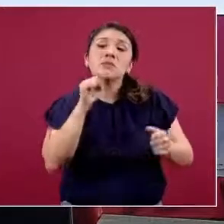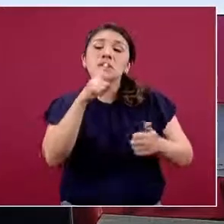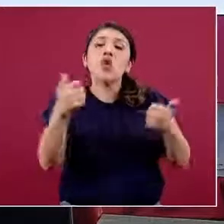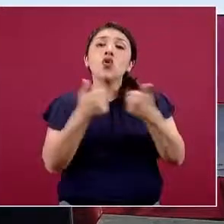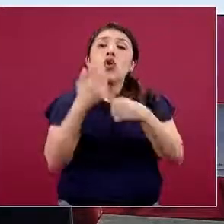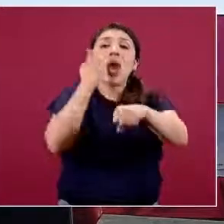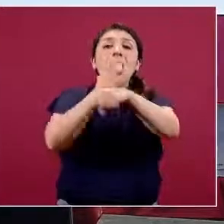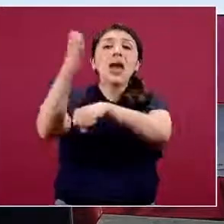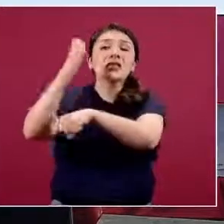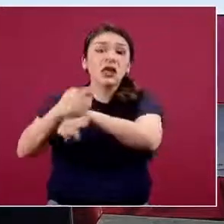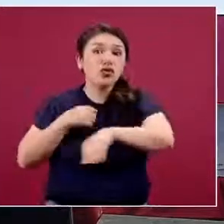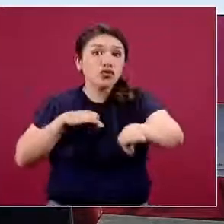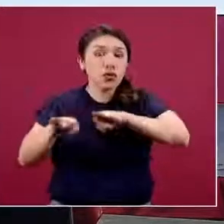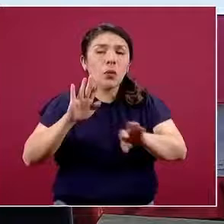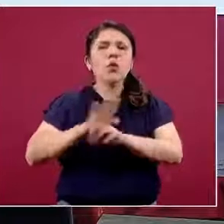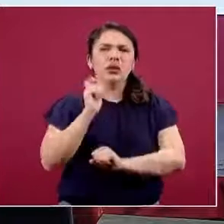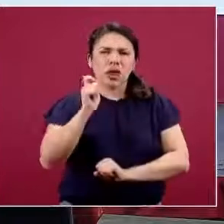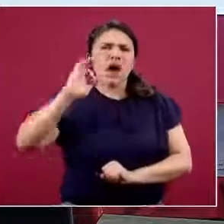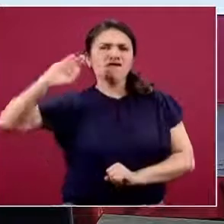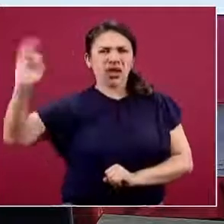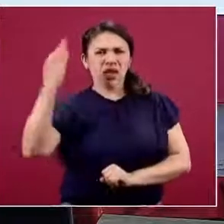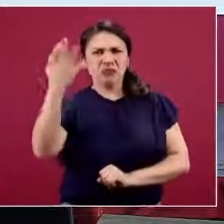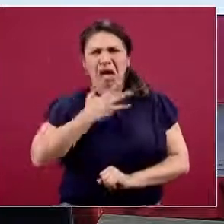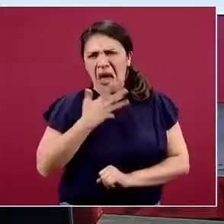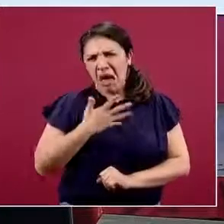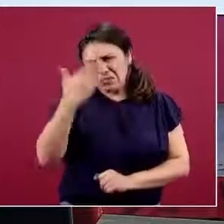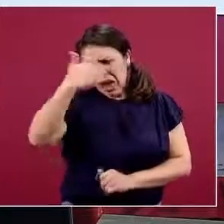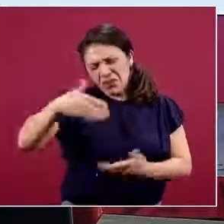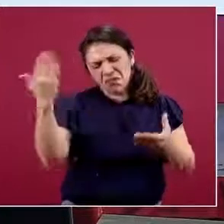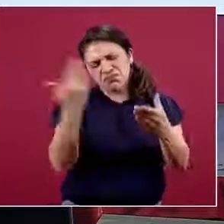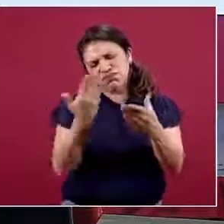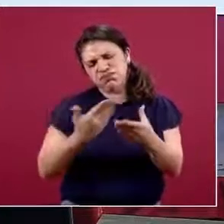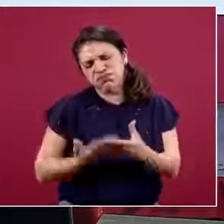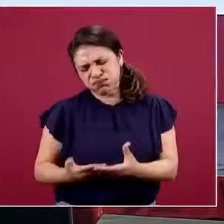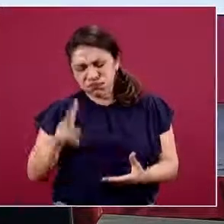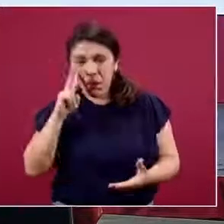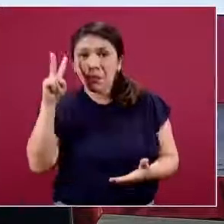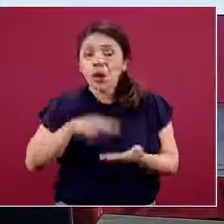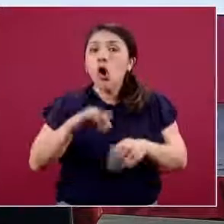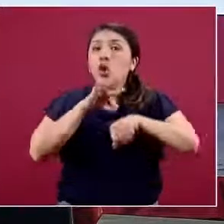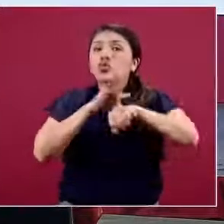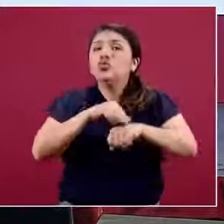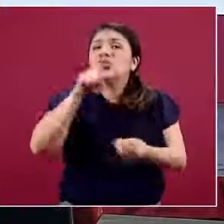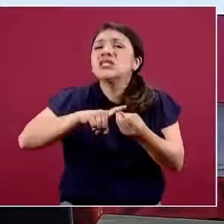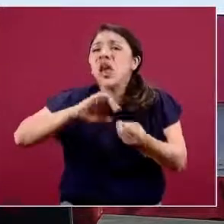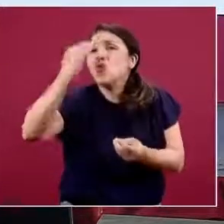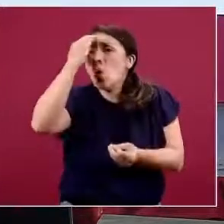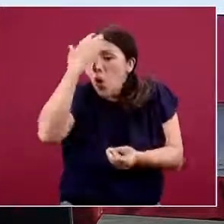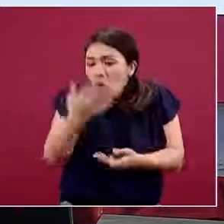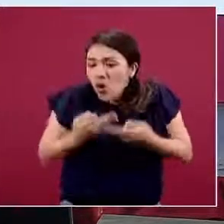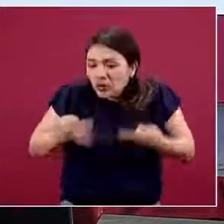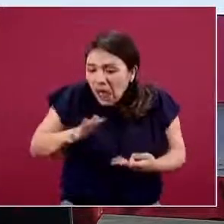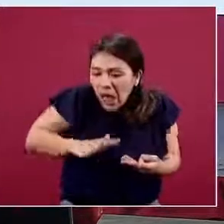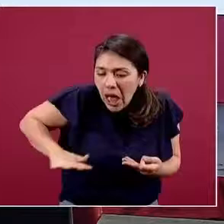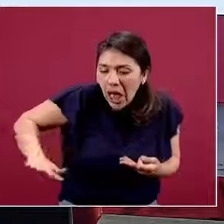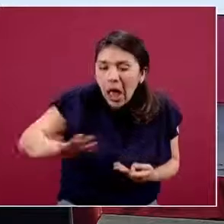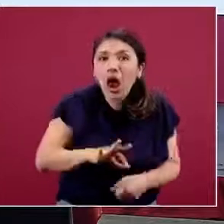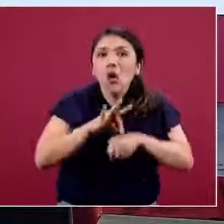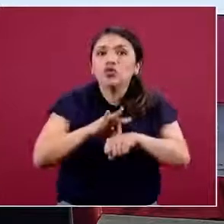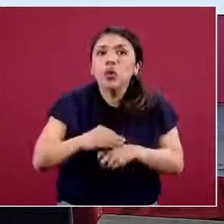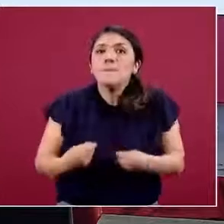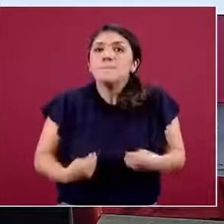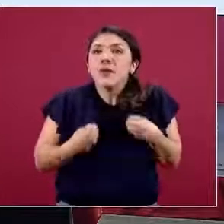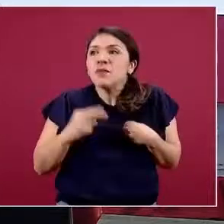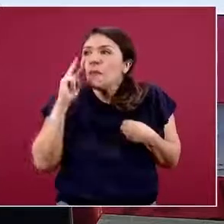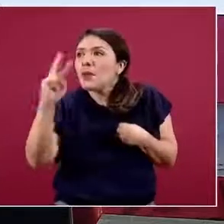federativas, porque la federación, a pesar de que pudiera tener toda la información a mano, quien conoce realmente el terreno y quien conoce realmente qué es